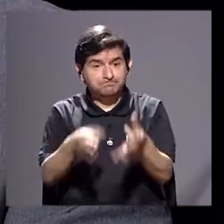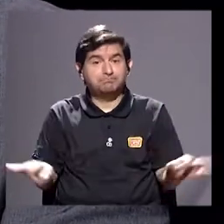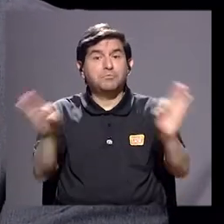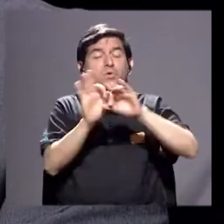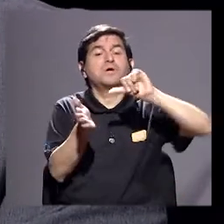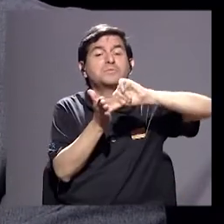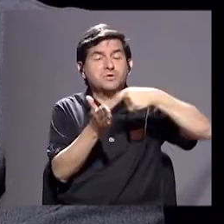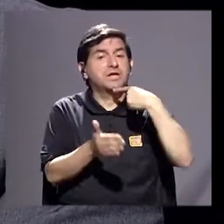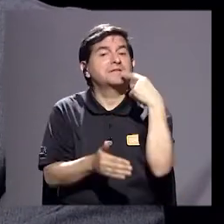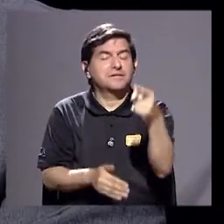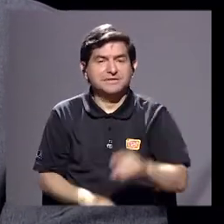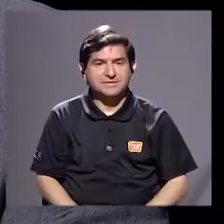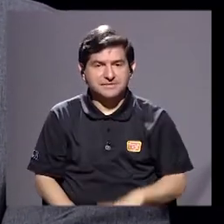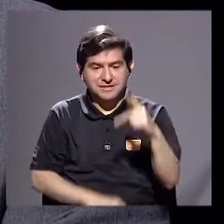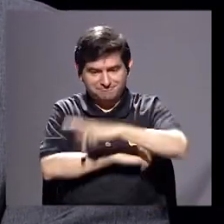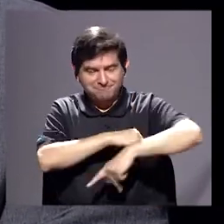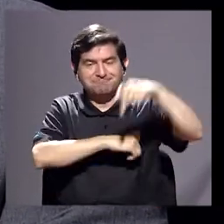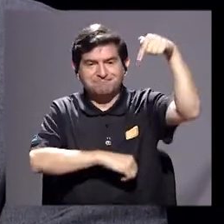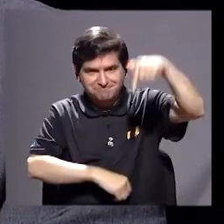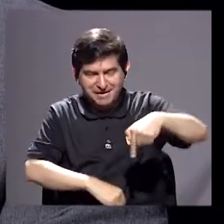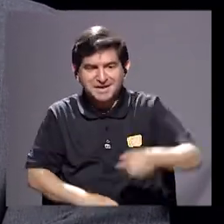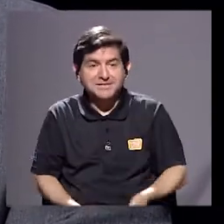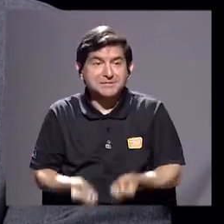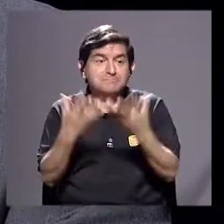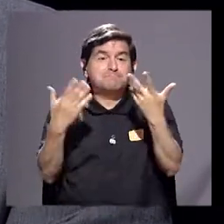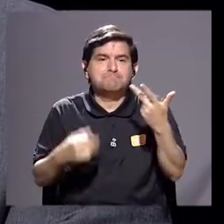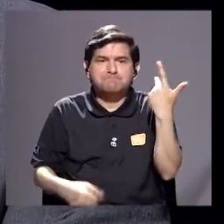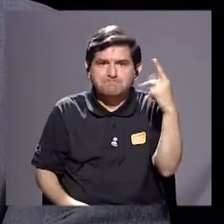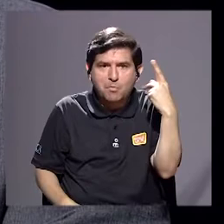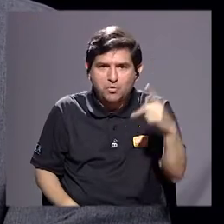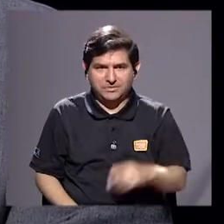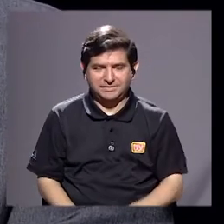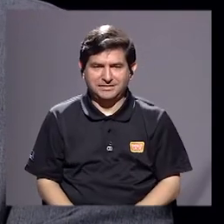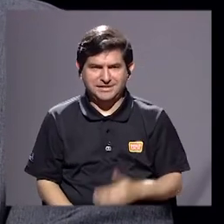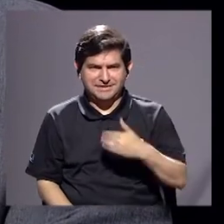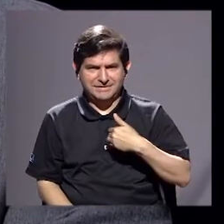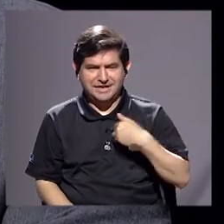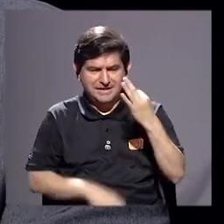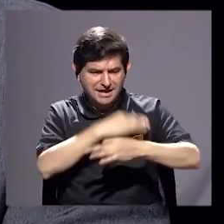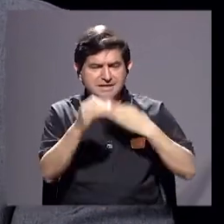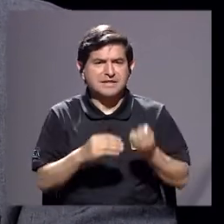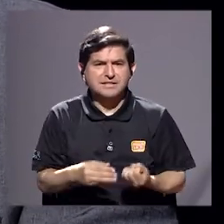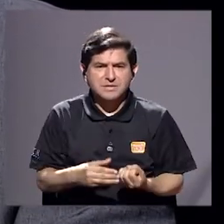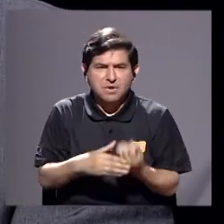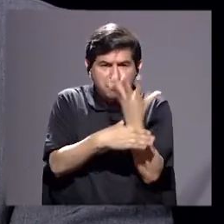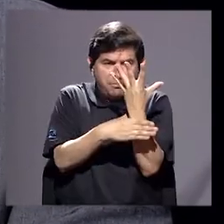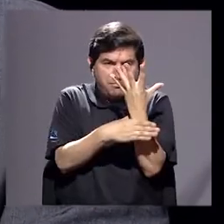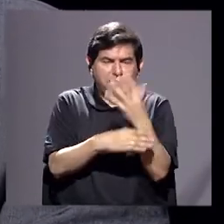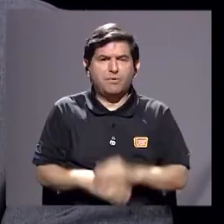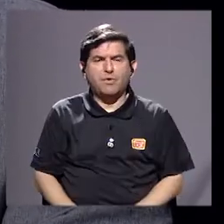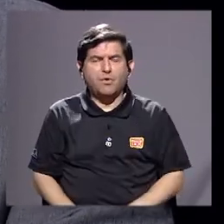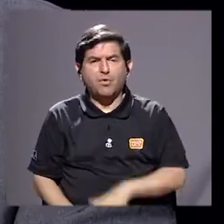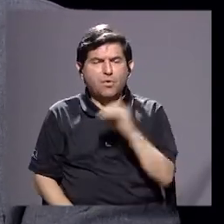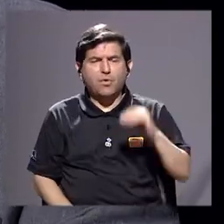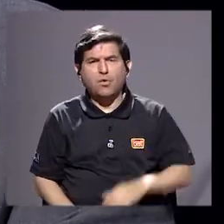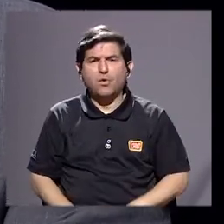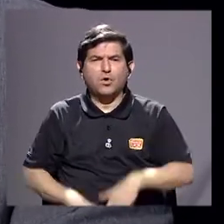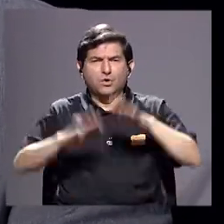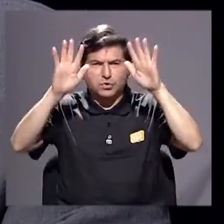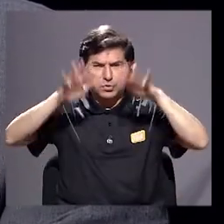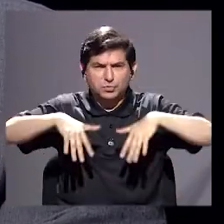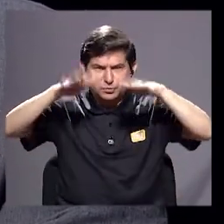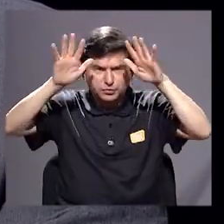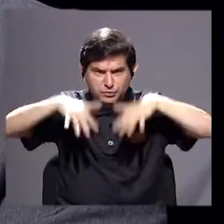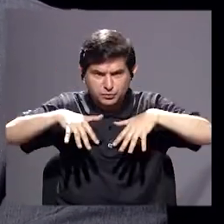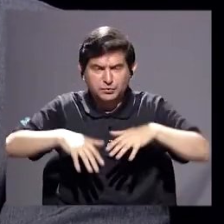recalcar eso que usted menciona vivimos en un país multiamenaza tenemos amenazas de origen volcánico tenemos amenazas hidrometeorológicas que por